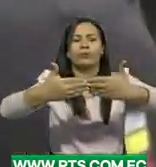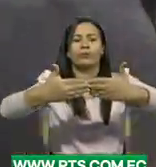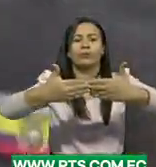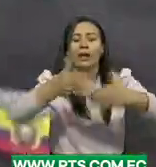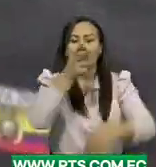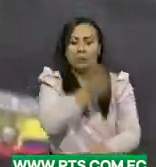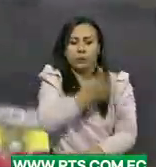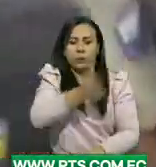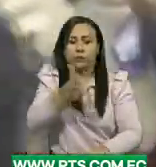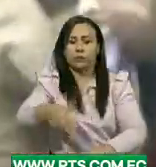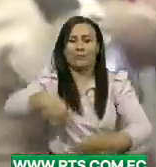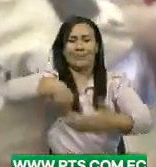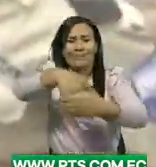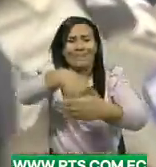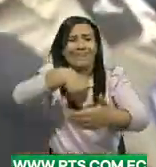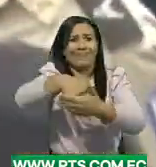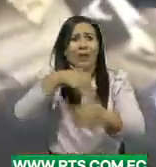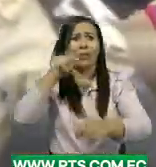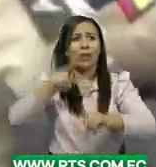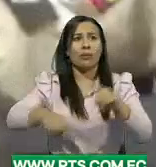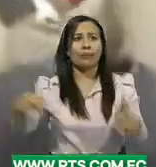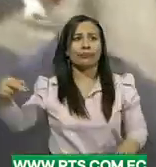en las vías que obstaculizaban el paso.